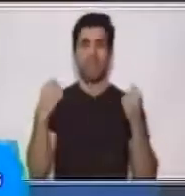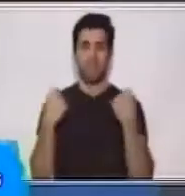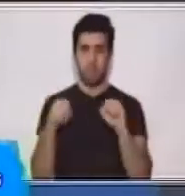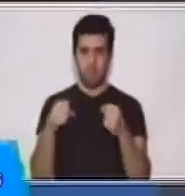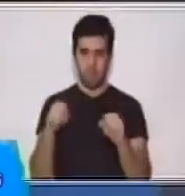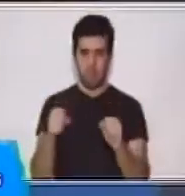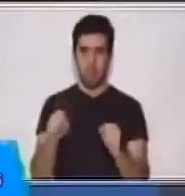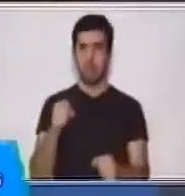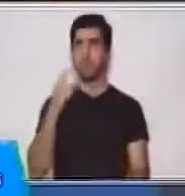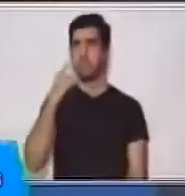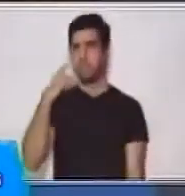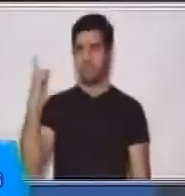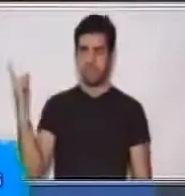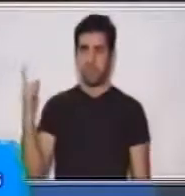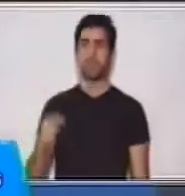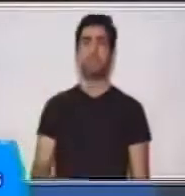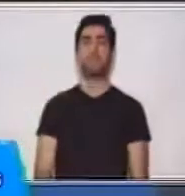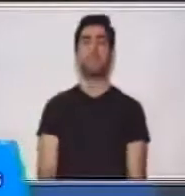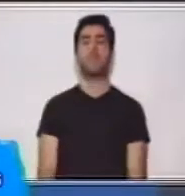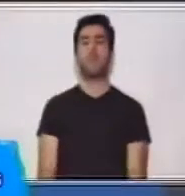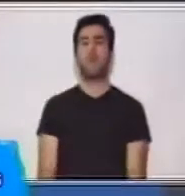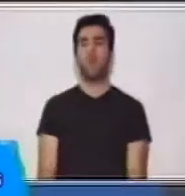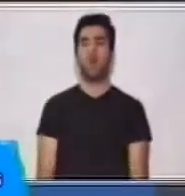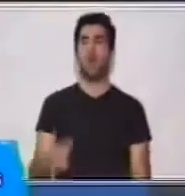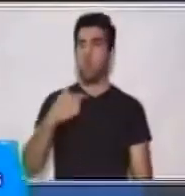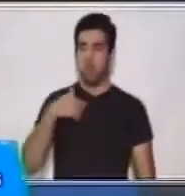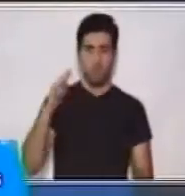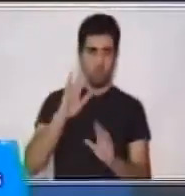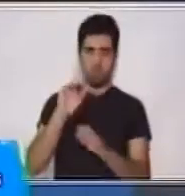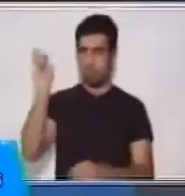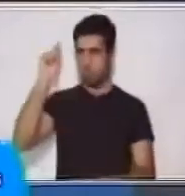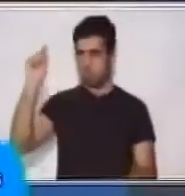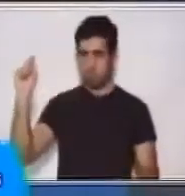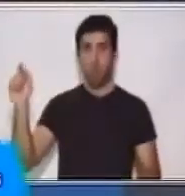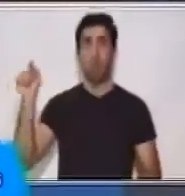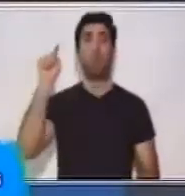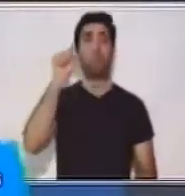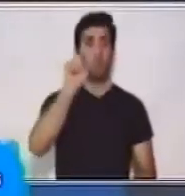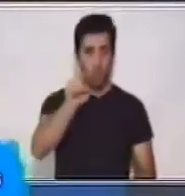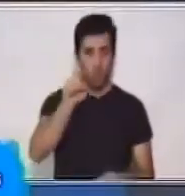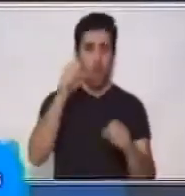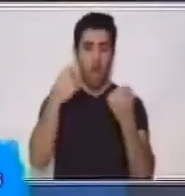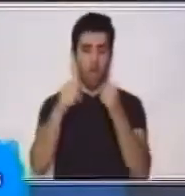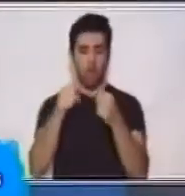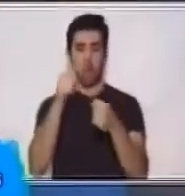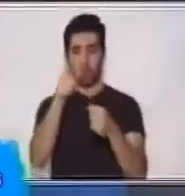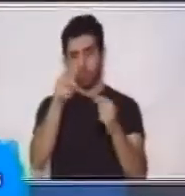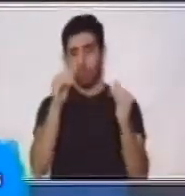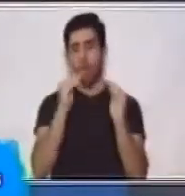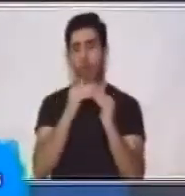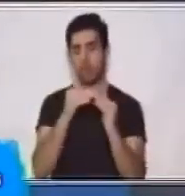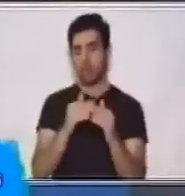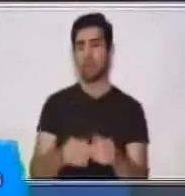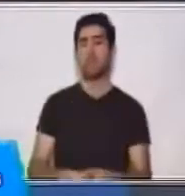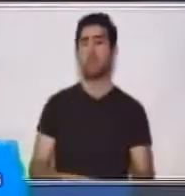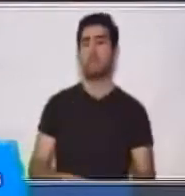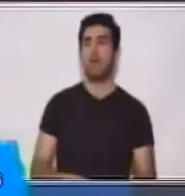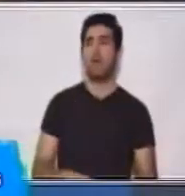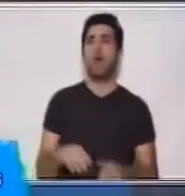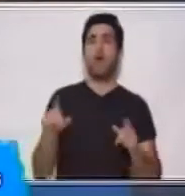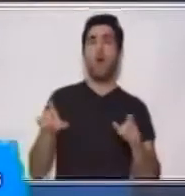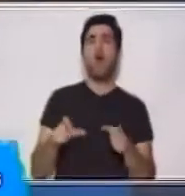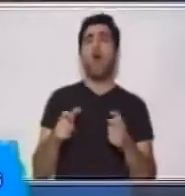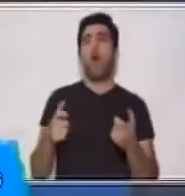voy a hacer la siguiente completamente. Entonces solo les voy a escribir que el valor de A será igual